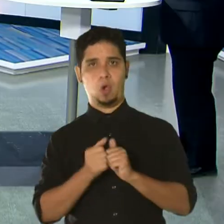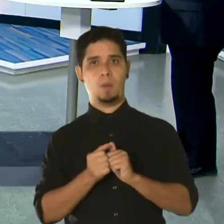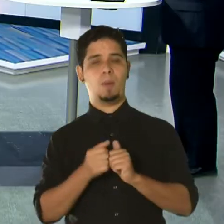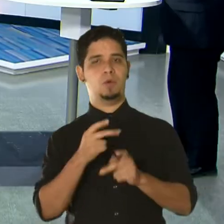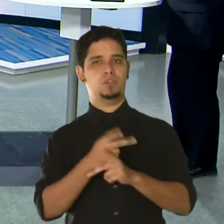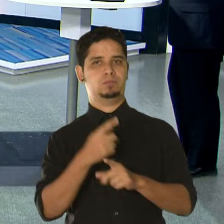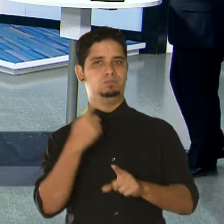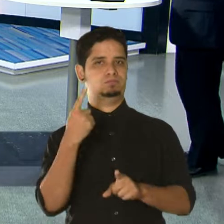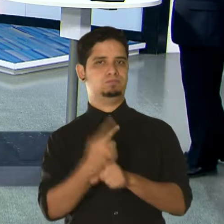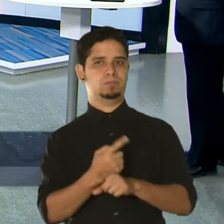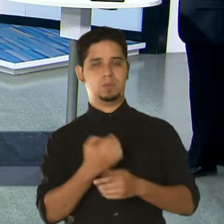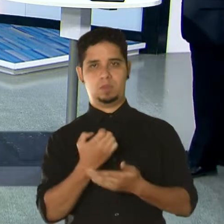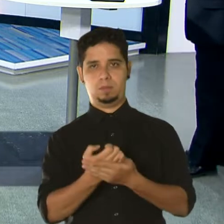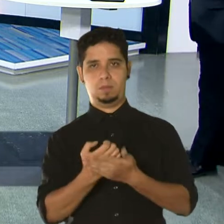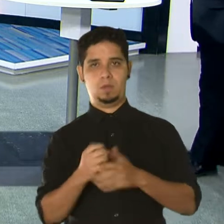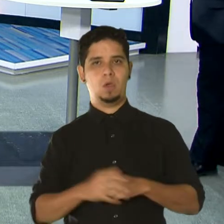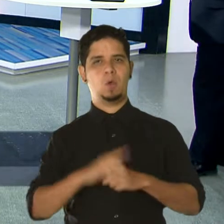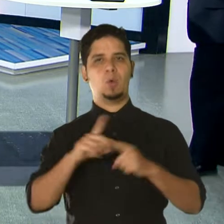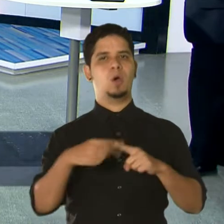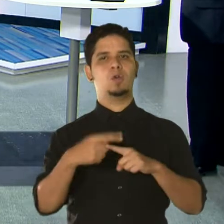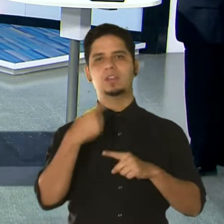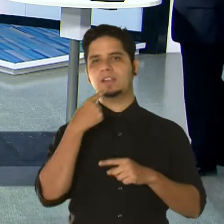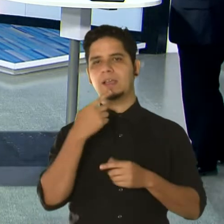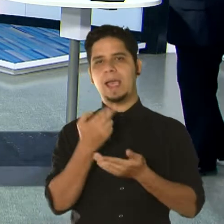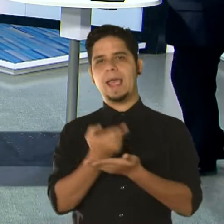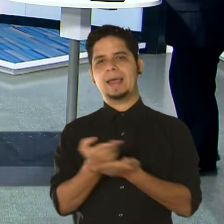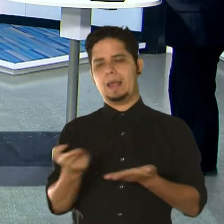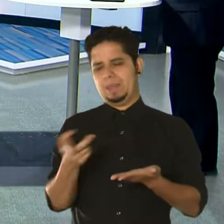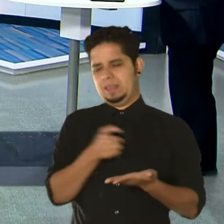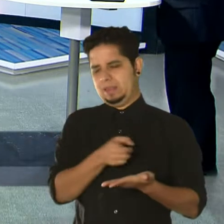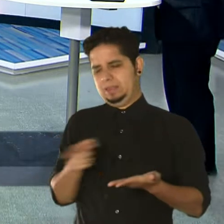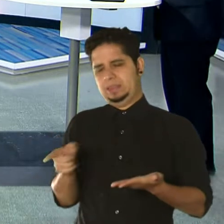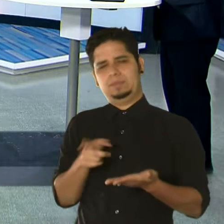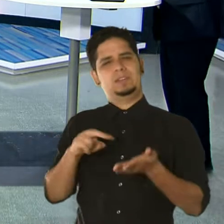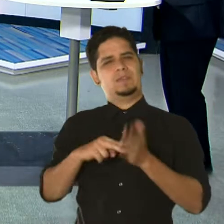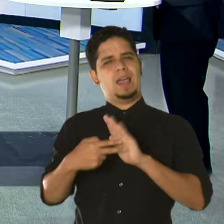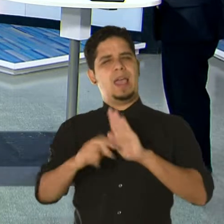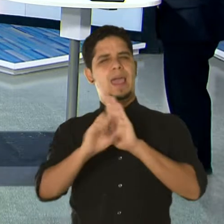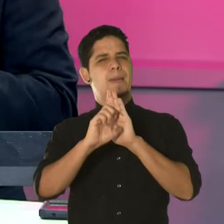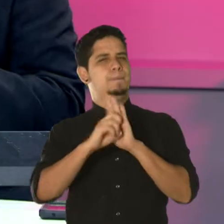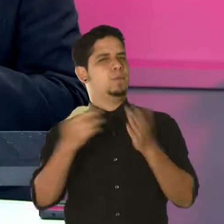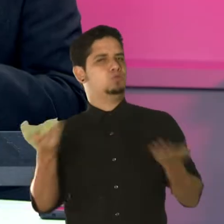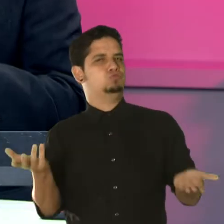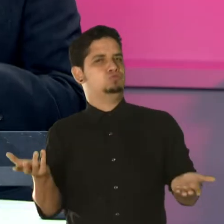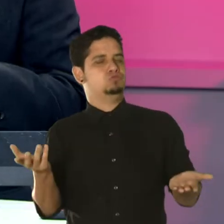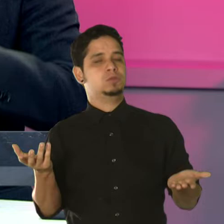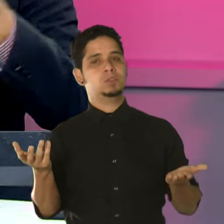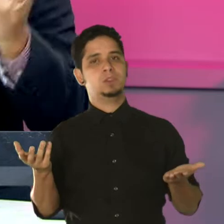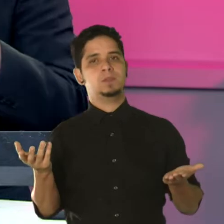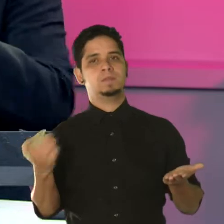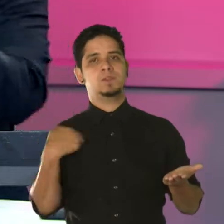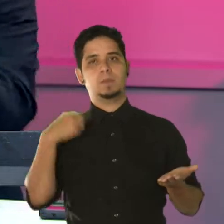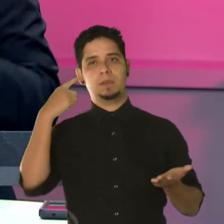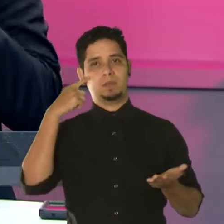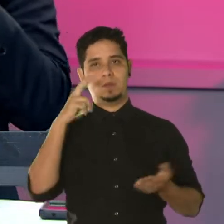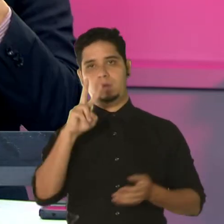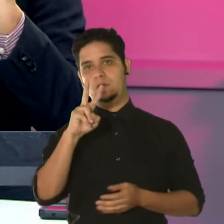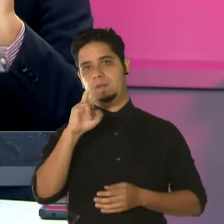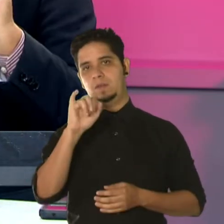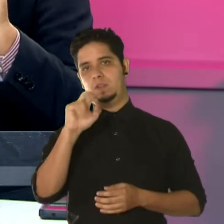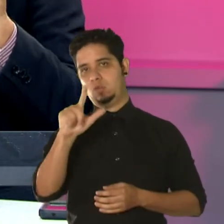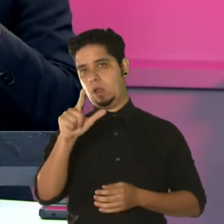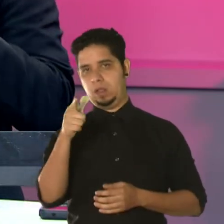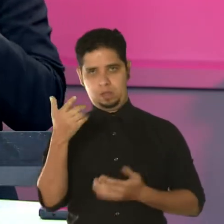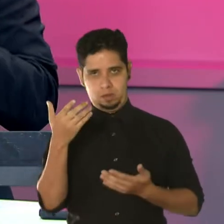economía en Puerto Rico. Pero cuando se habla de herramientas, ¿qué ejemplos nos podría traer? Por ejemplo, yo pienso que lo virtual es una de las